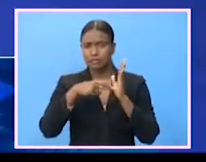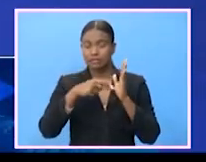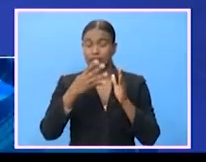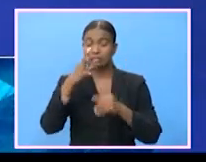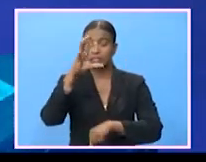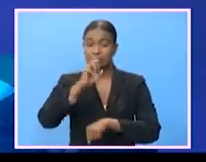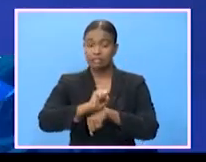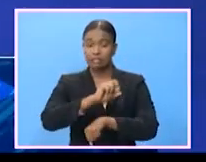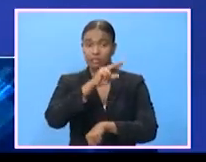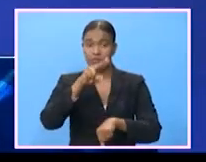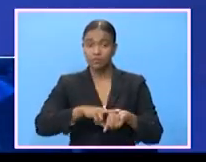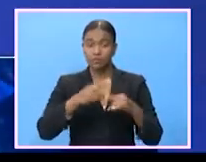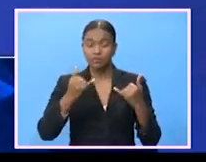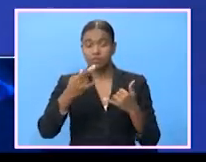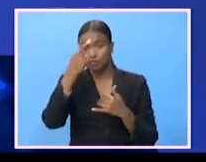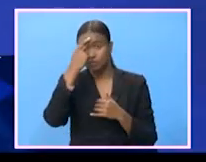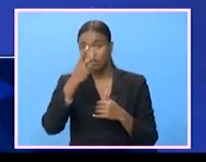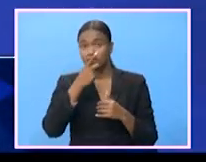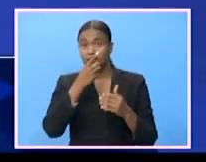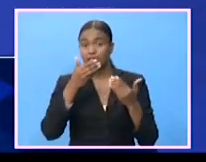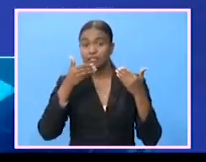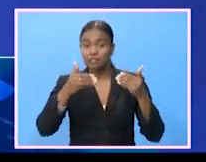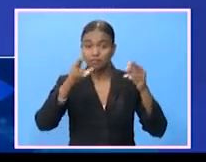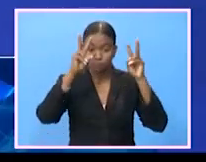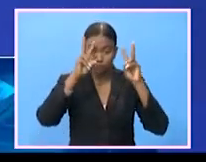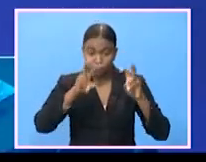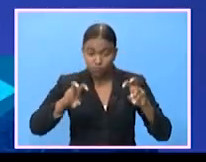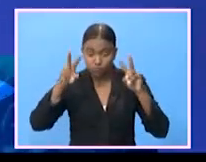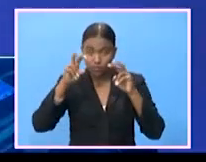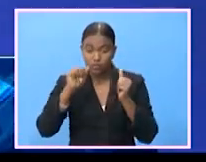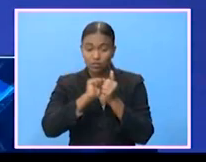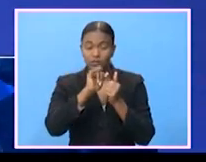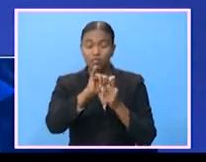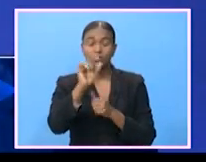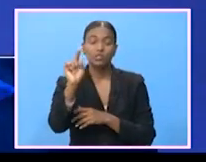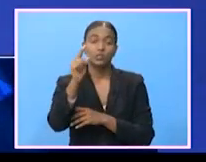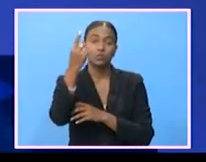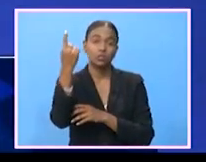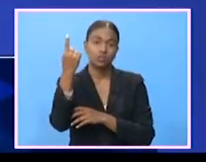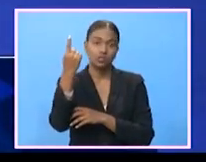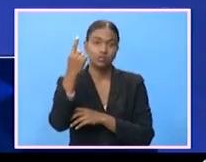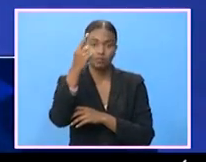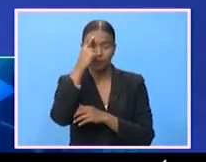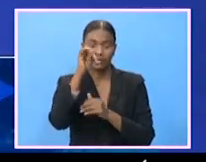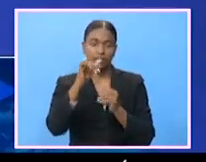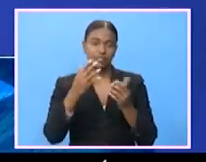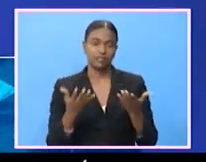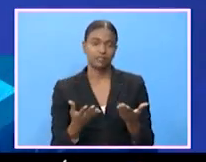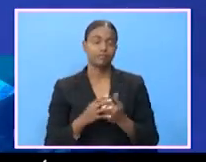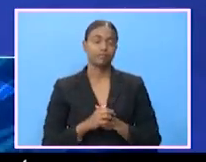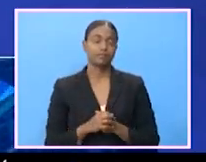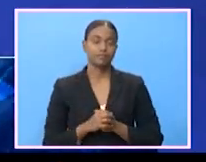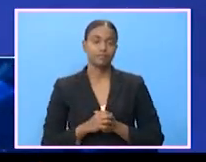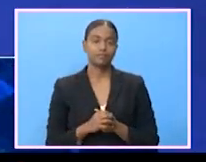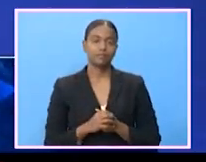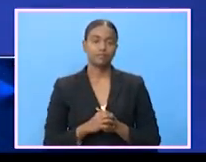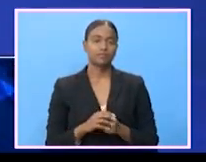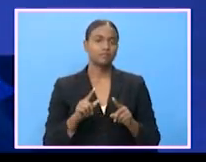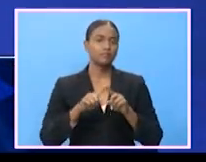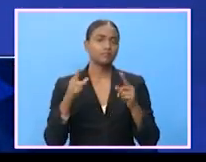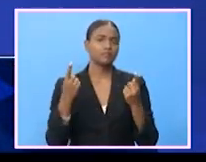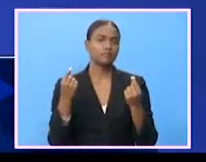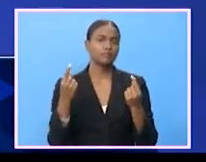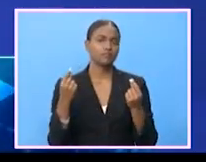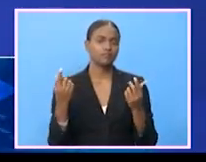país hacíamos las verificaciones de los medidores, solamente la verificación de modelo. Pero ¿qué